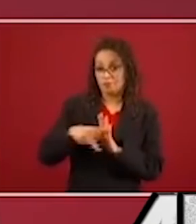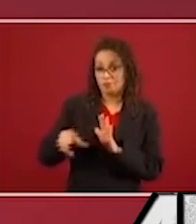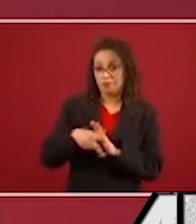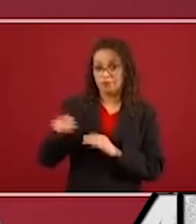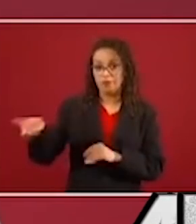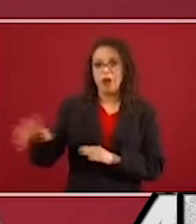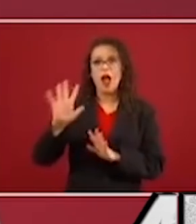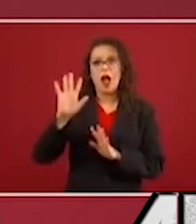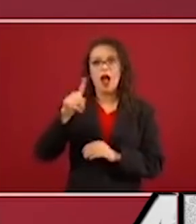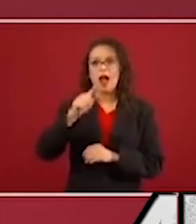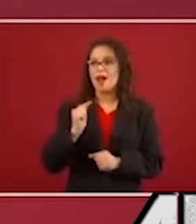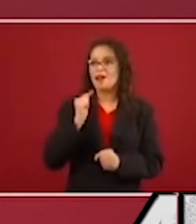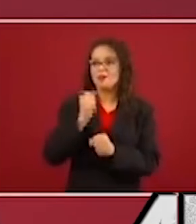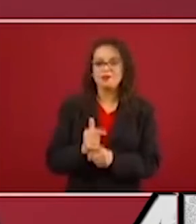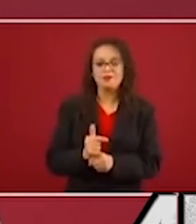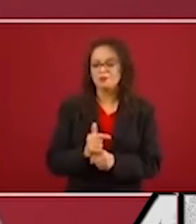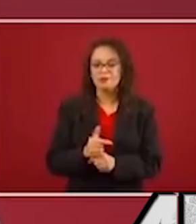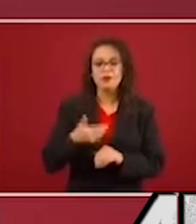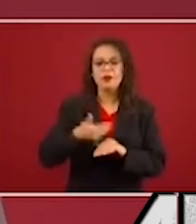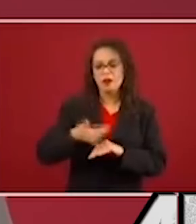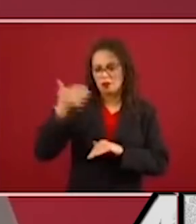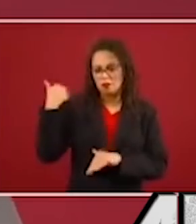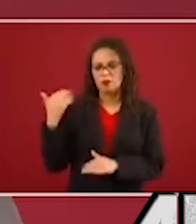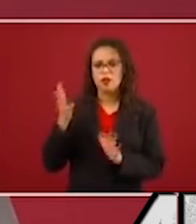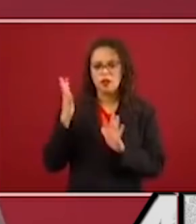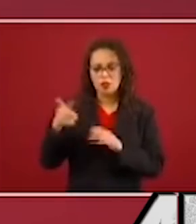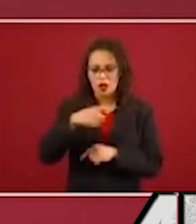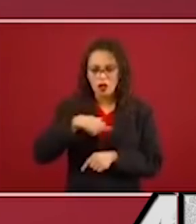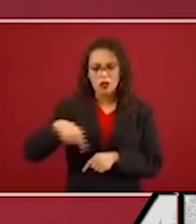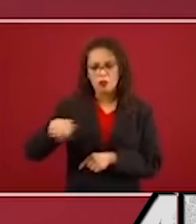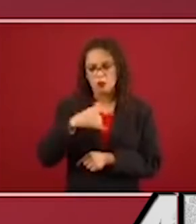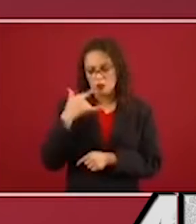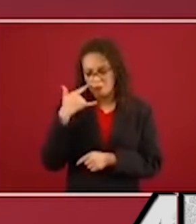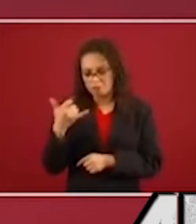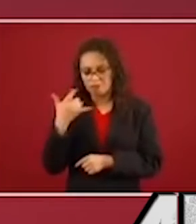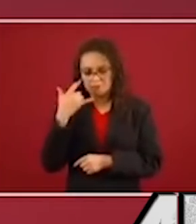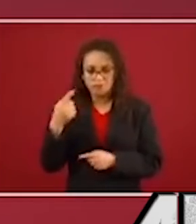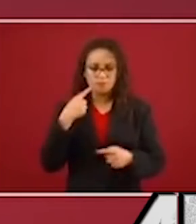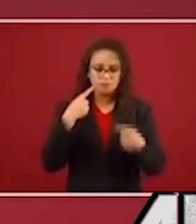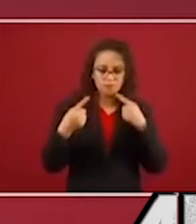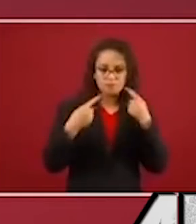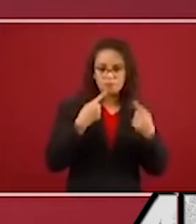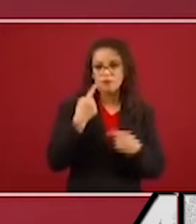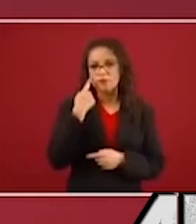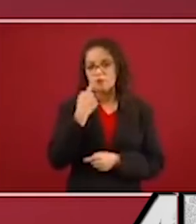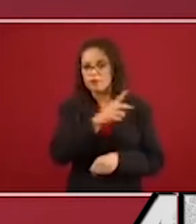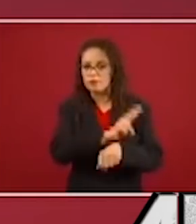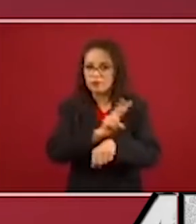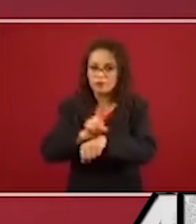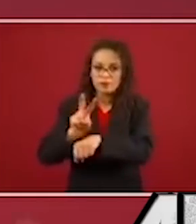bastante tiempo. En este caso hay tres. Hubo tres casos